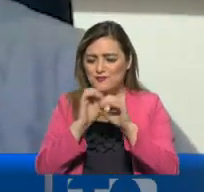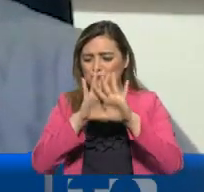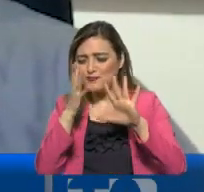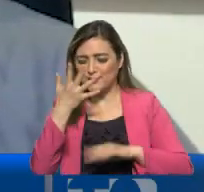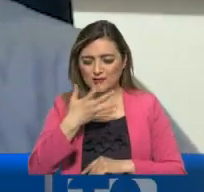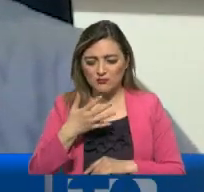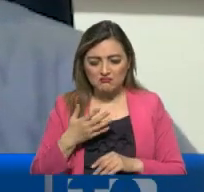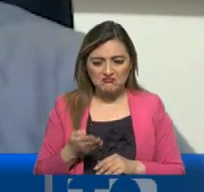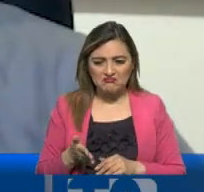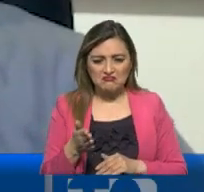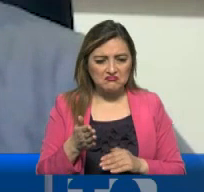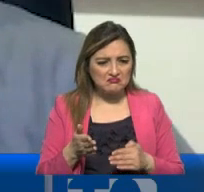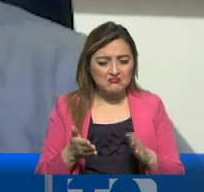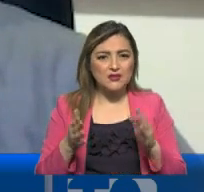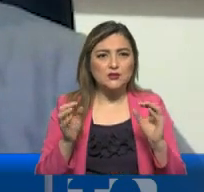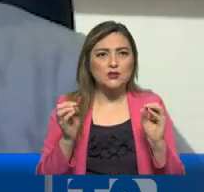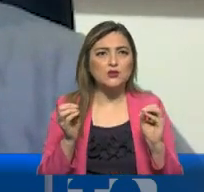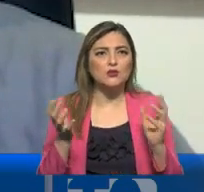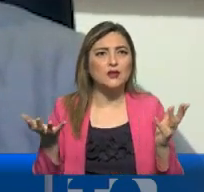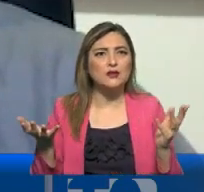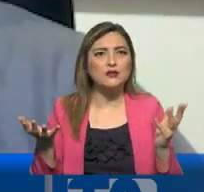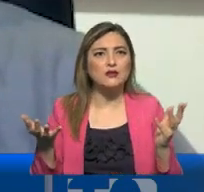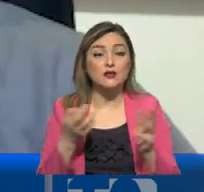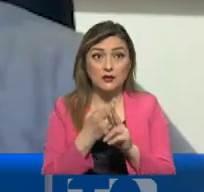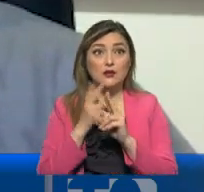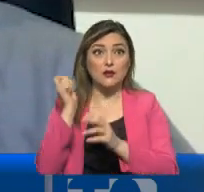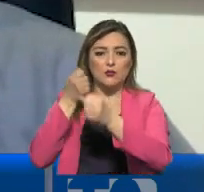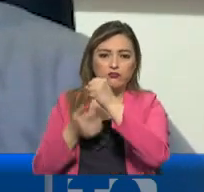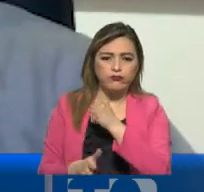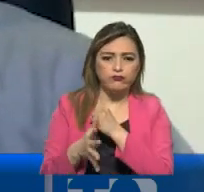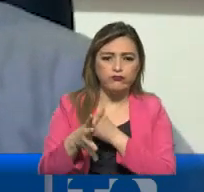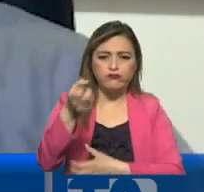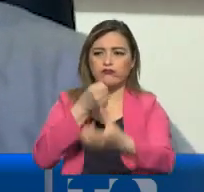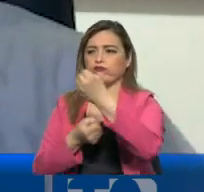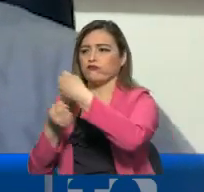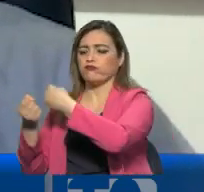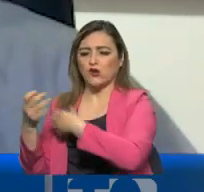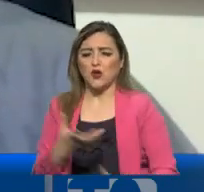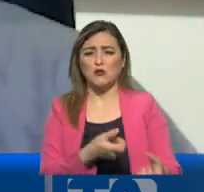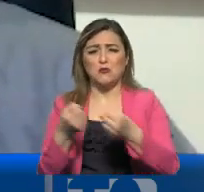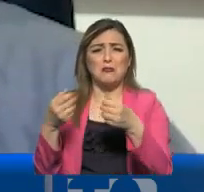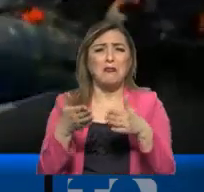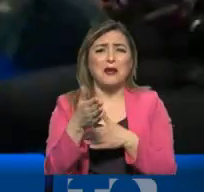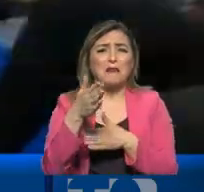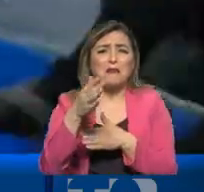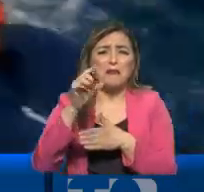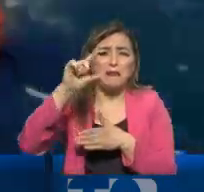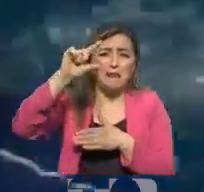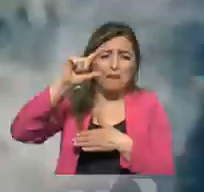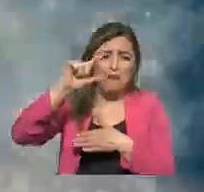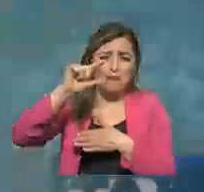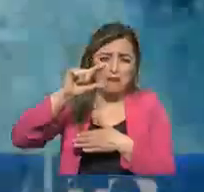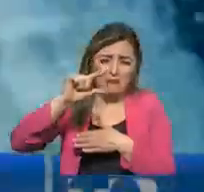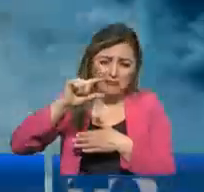es prácticamente uno de los resultados de la sobrepesca que hay en muchos lugares del mundo. Él